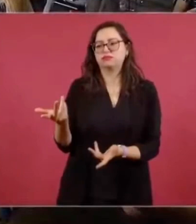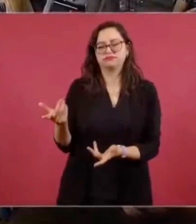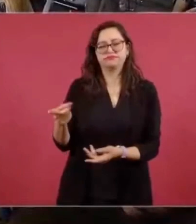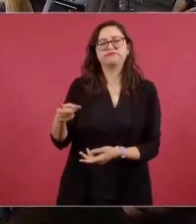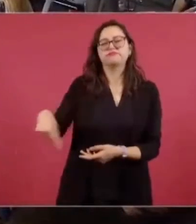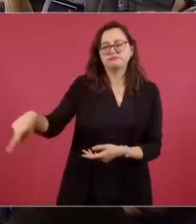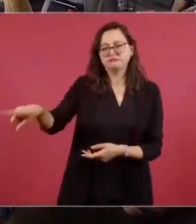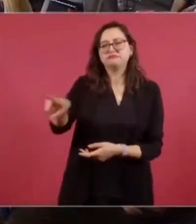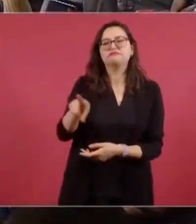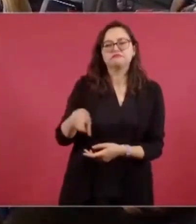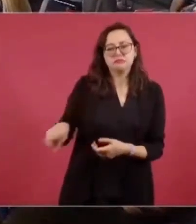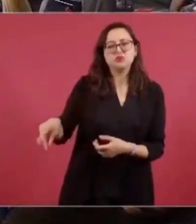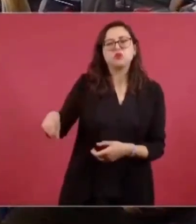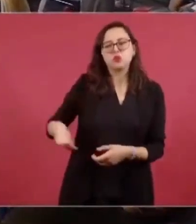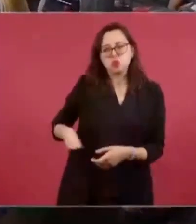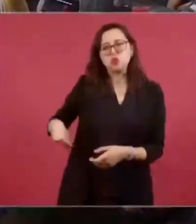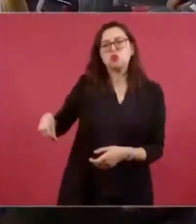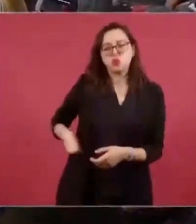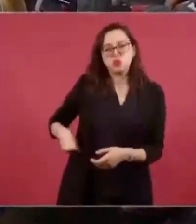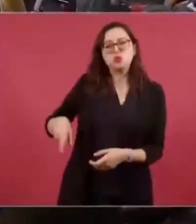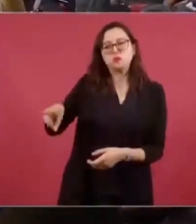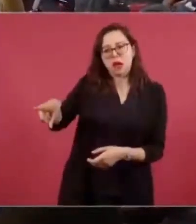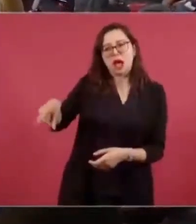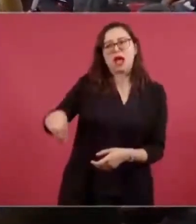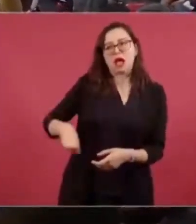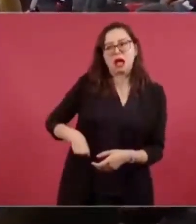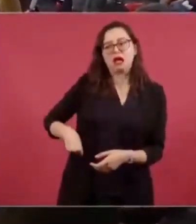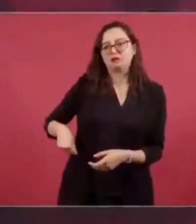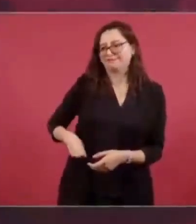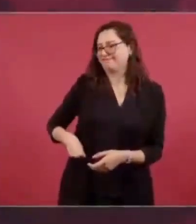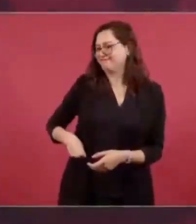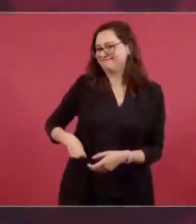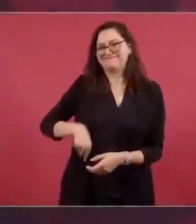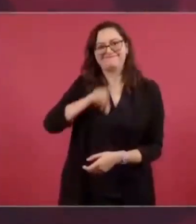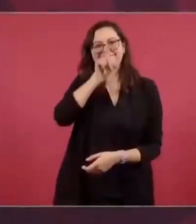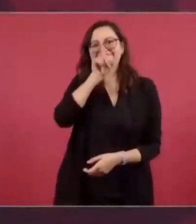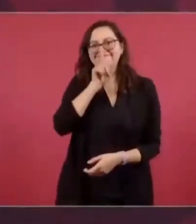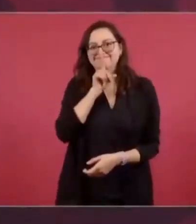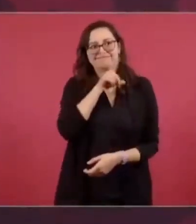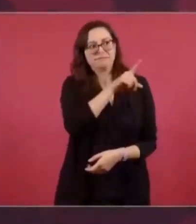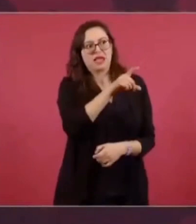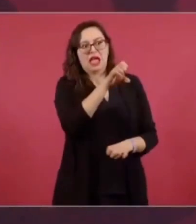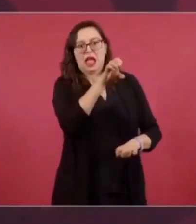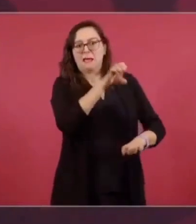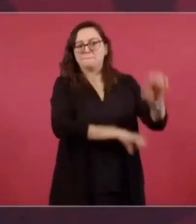era esto, que los de arriba no pagaban impuestos.